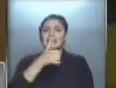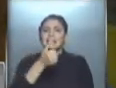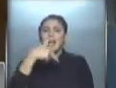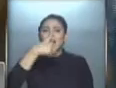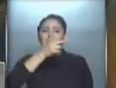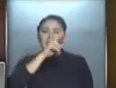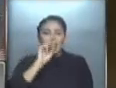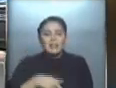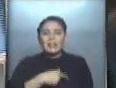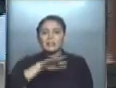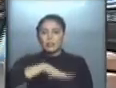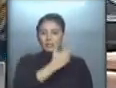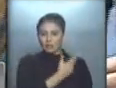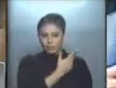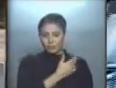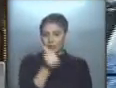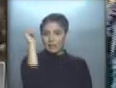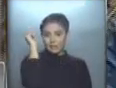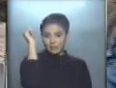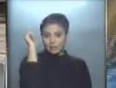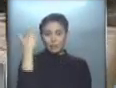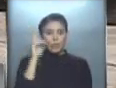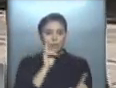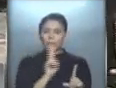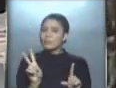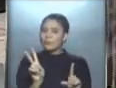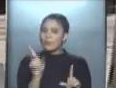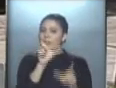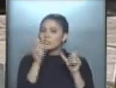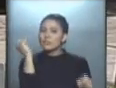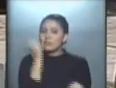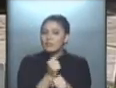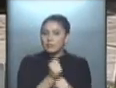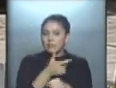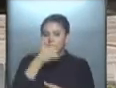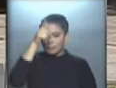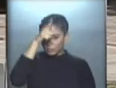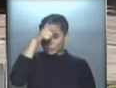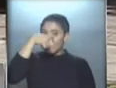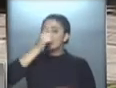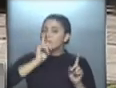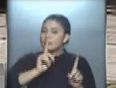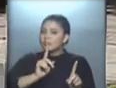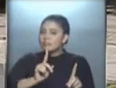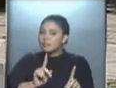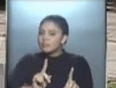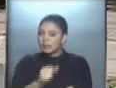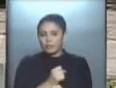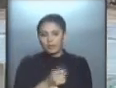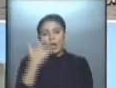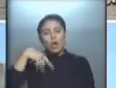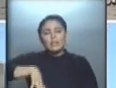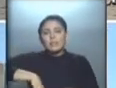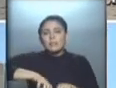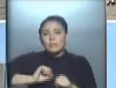en el partido de 13 de febrero a mis espaldas se ve el trabajo de efectivos de seguridad que continúan trabajando desde